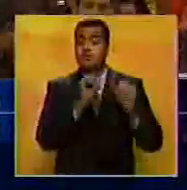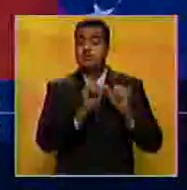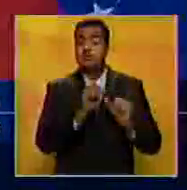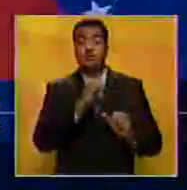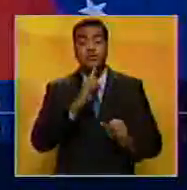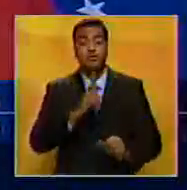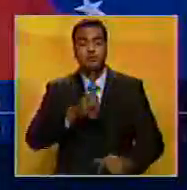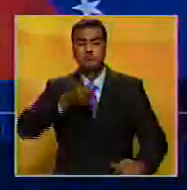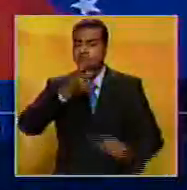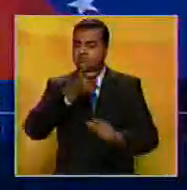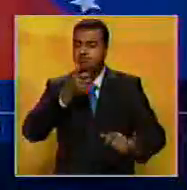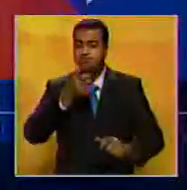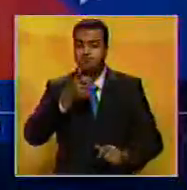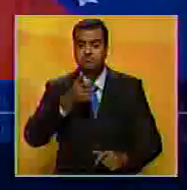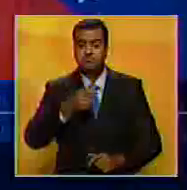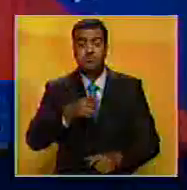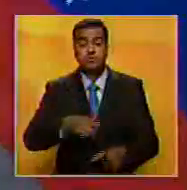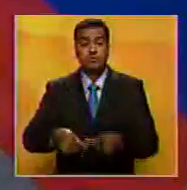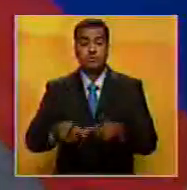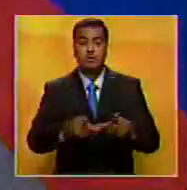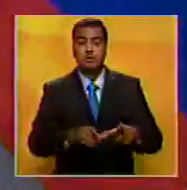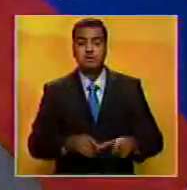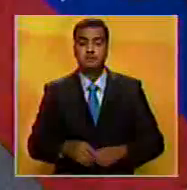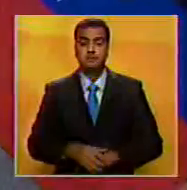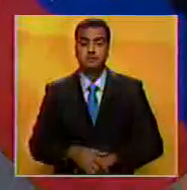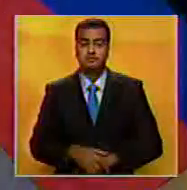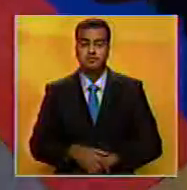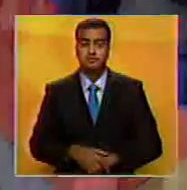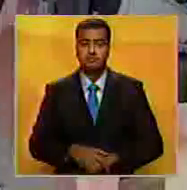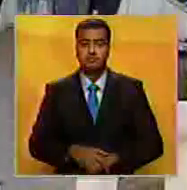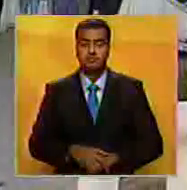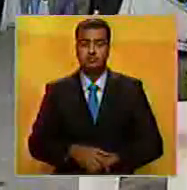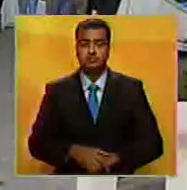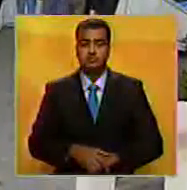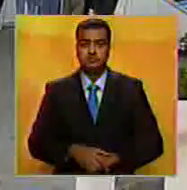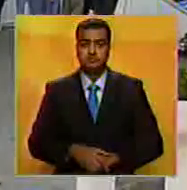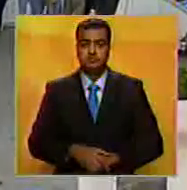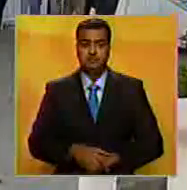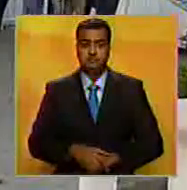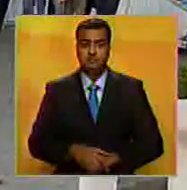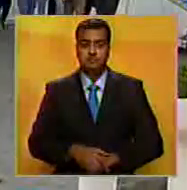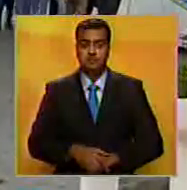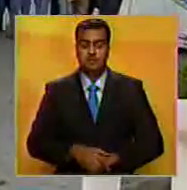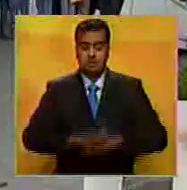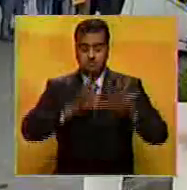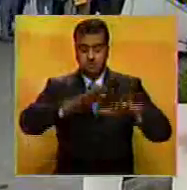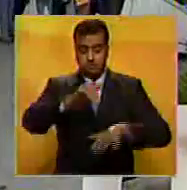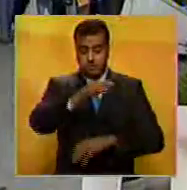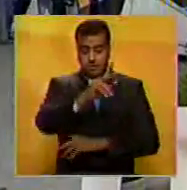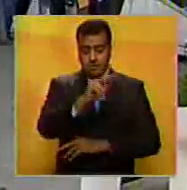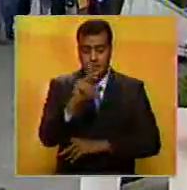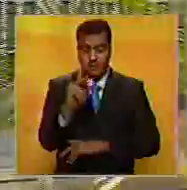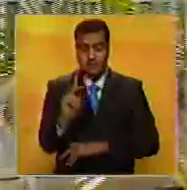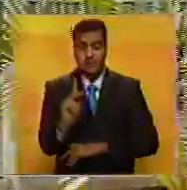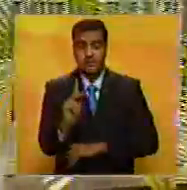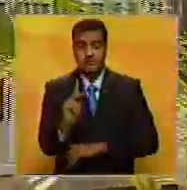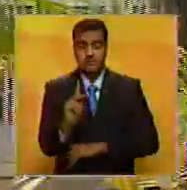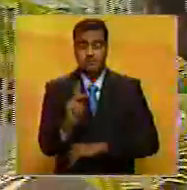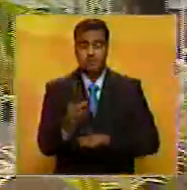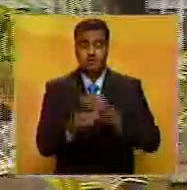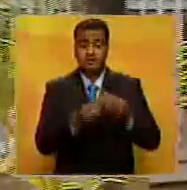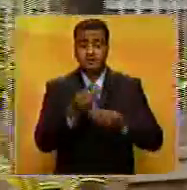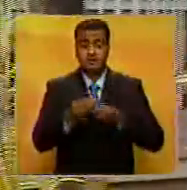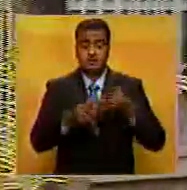fue impactado por una bomba lacrimógena en el pecho. El acto velatorio de Juan Pablo Pernalete se realizará